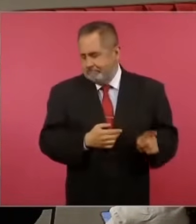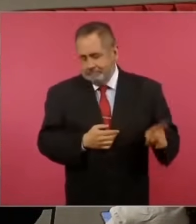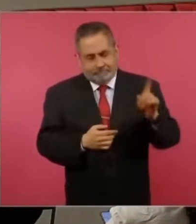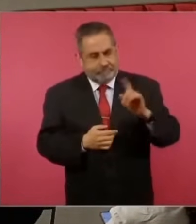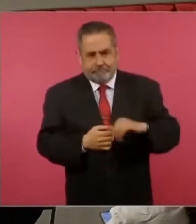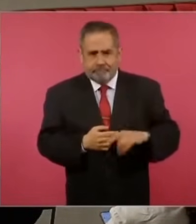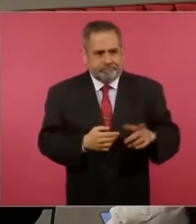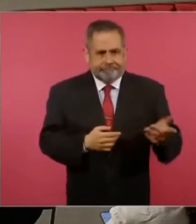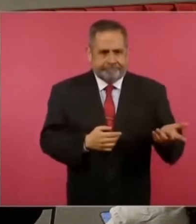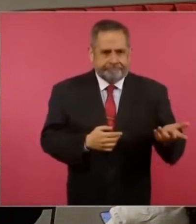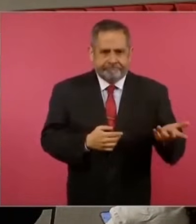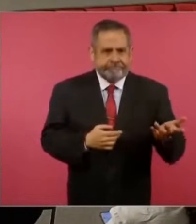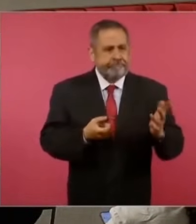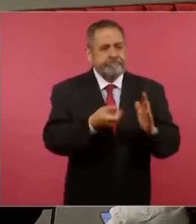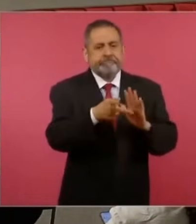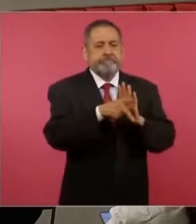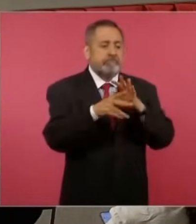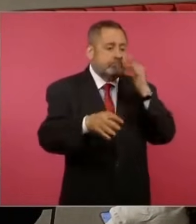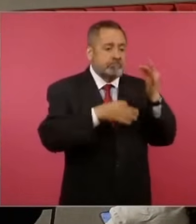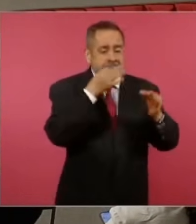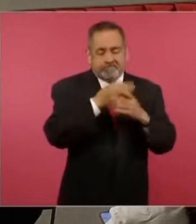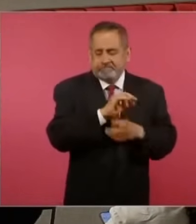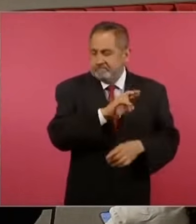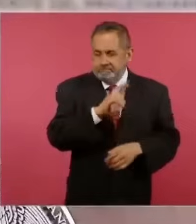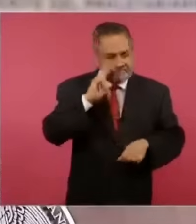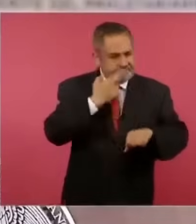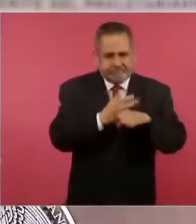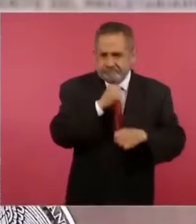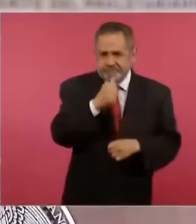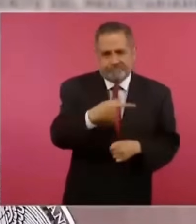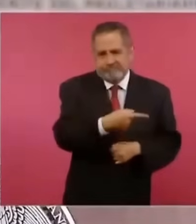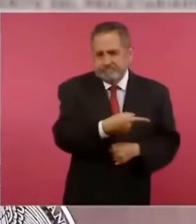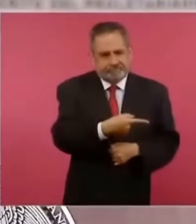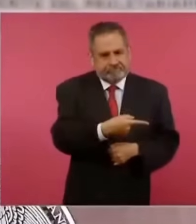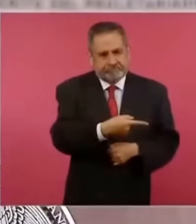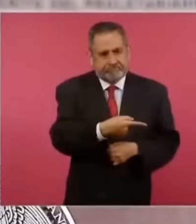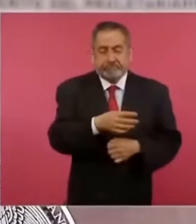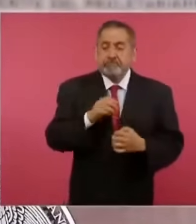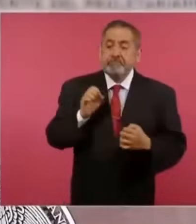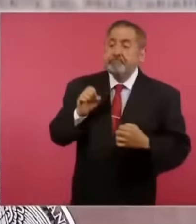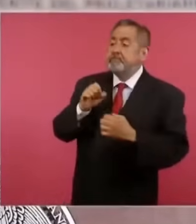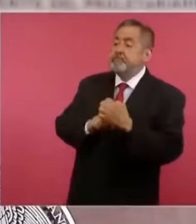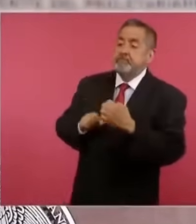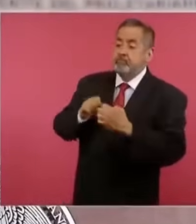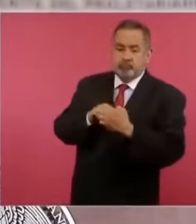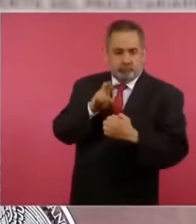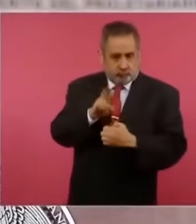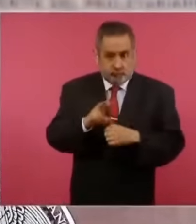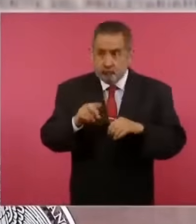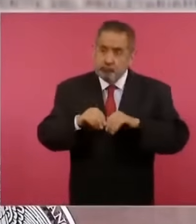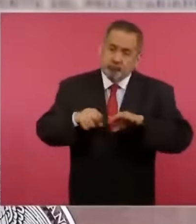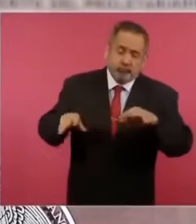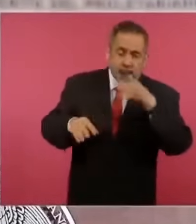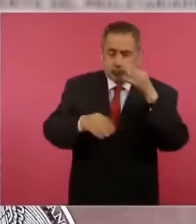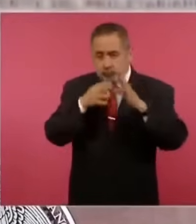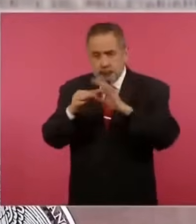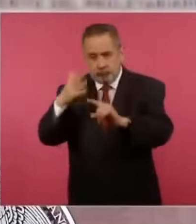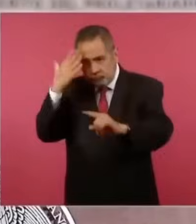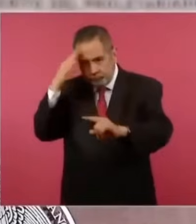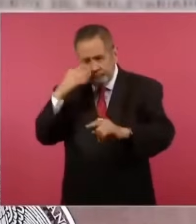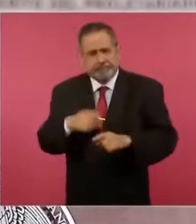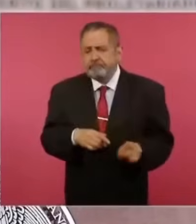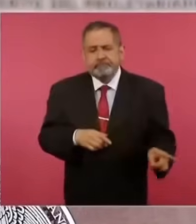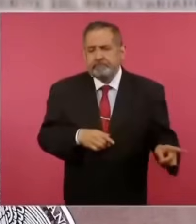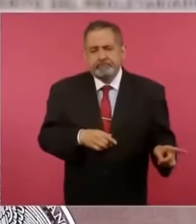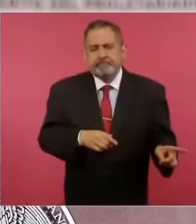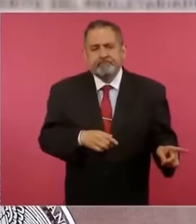en algunas periodistas y medios de comunicación con sus audiencias que intentan, en vez de informar para que la gente pueda